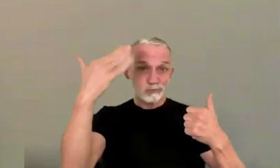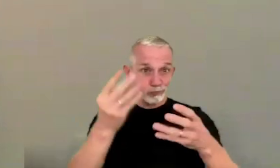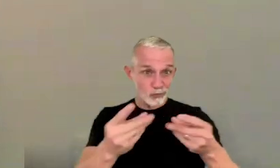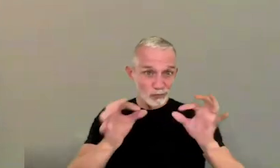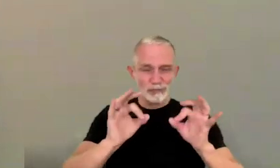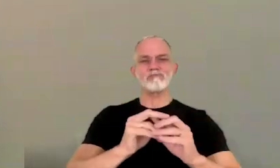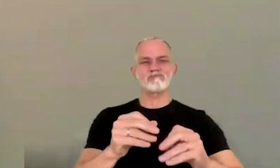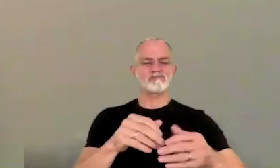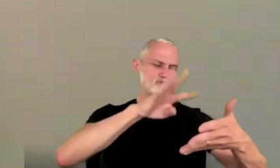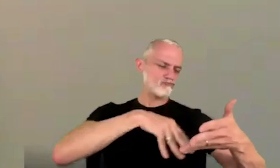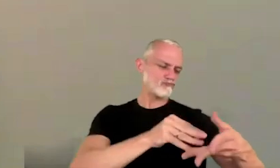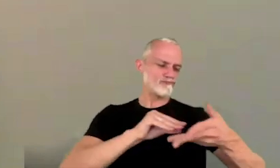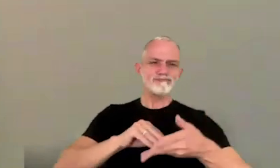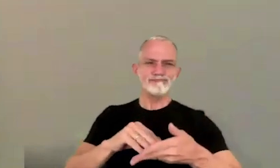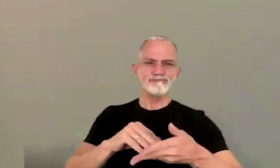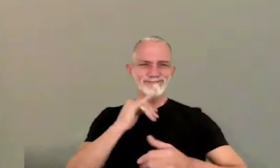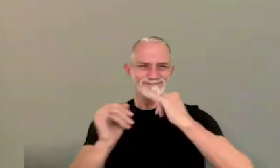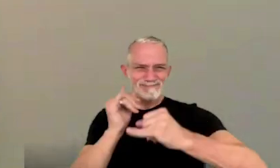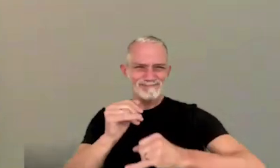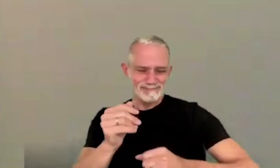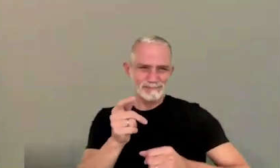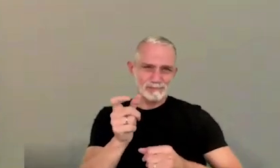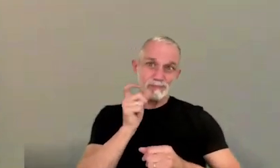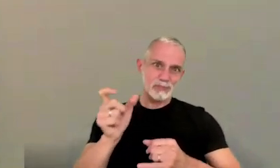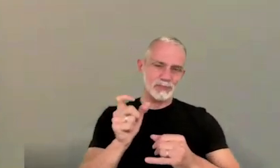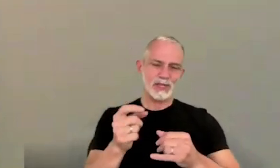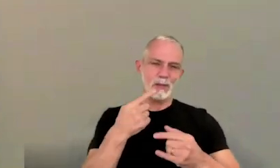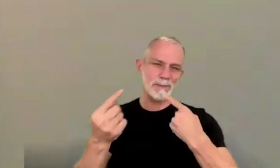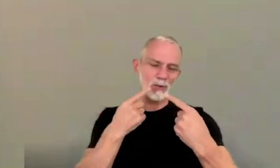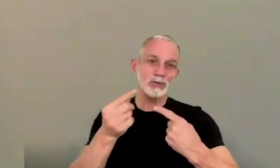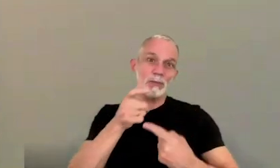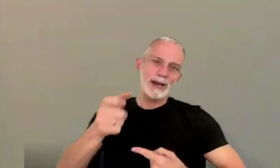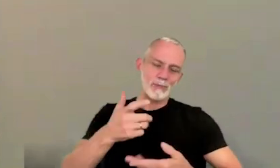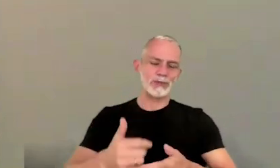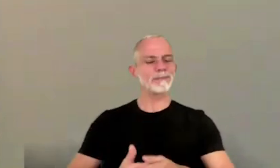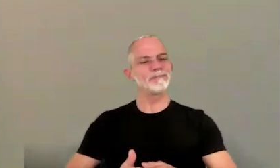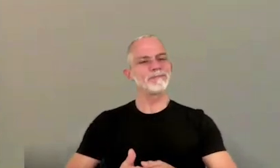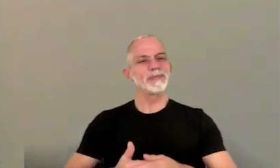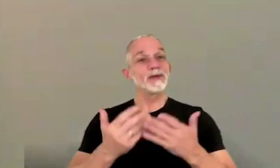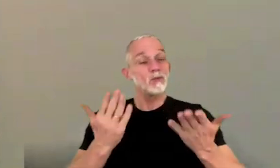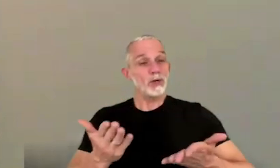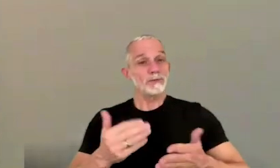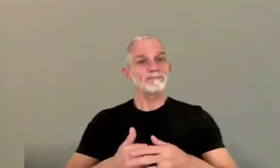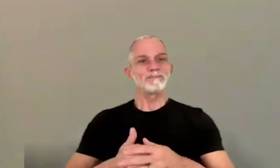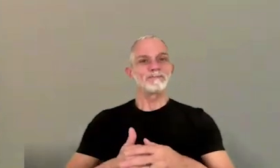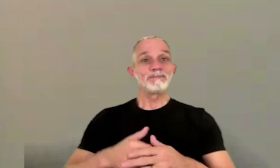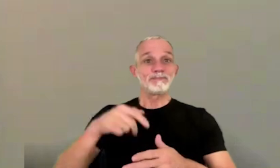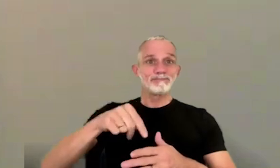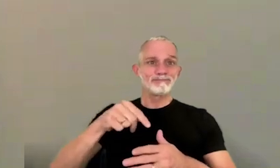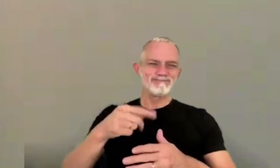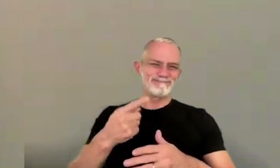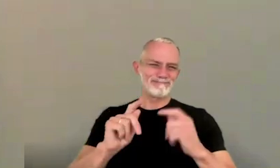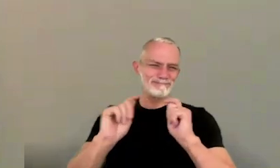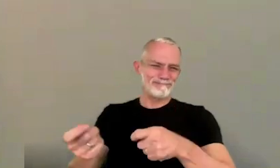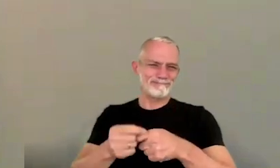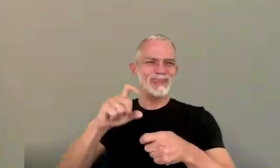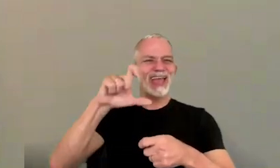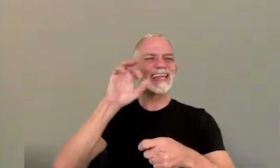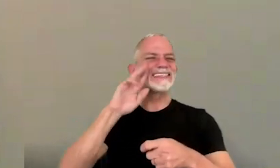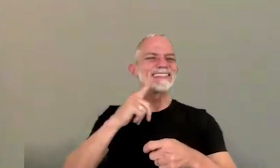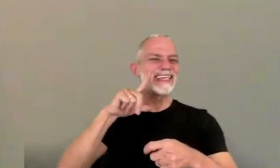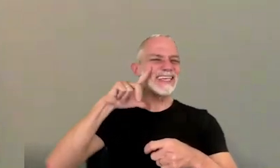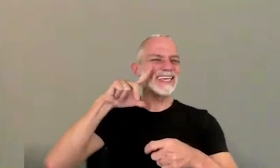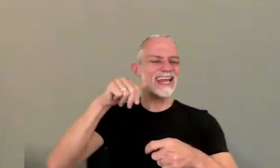vamos a ir formulando a los expositores. Así que bueno, les cedo la palabra a Cristina